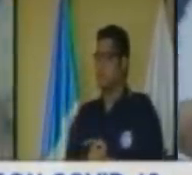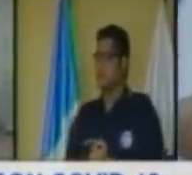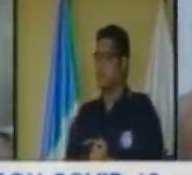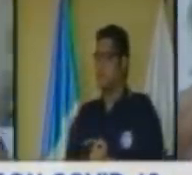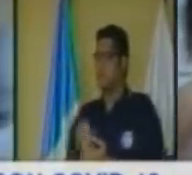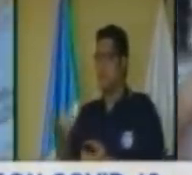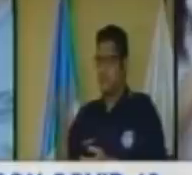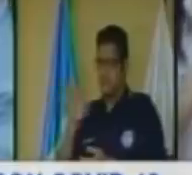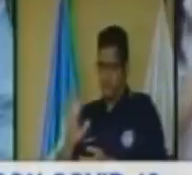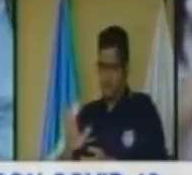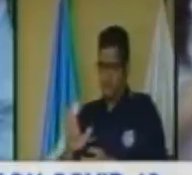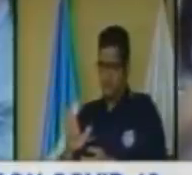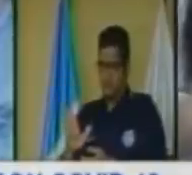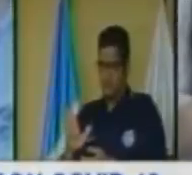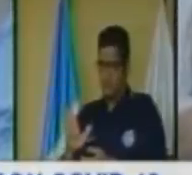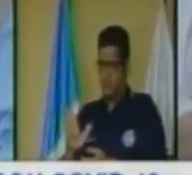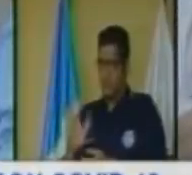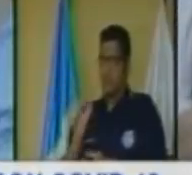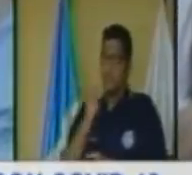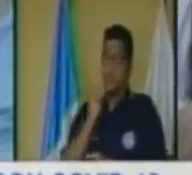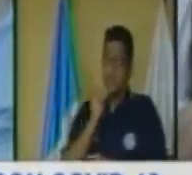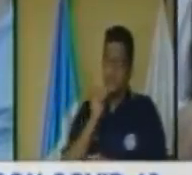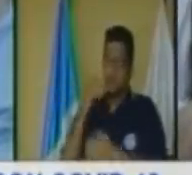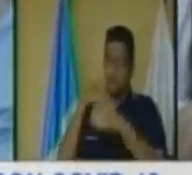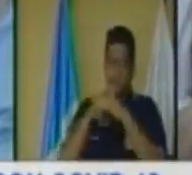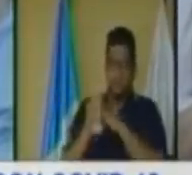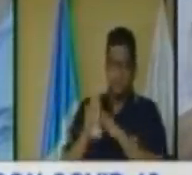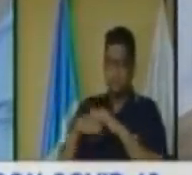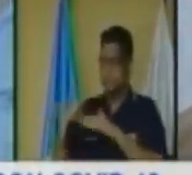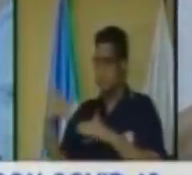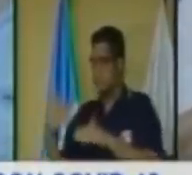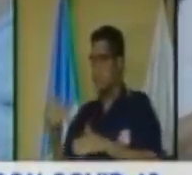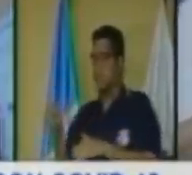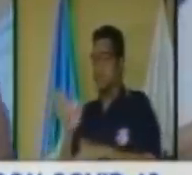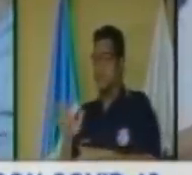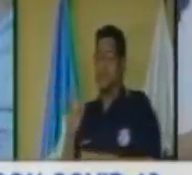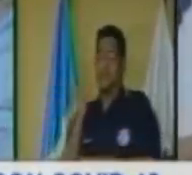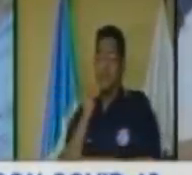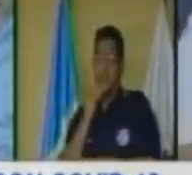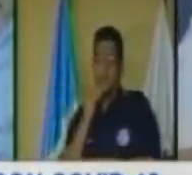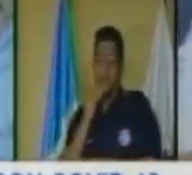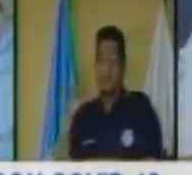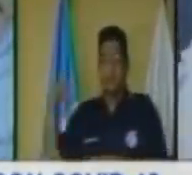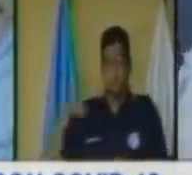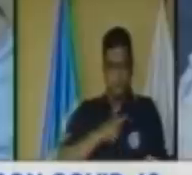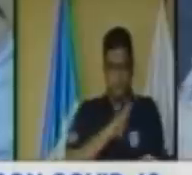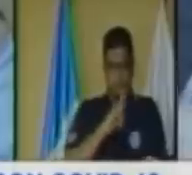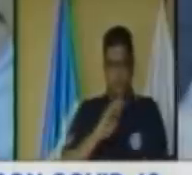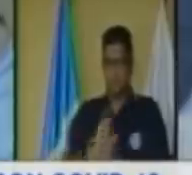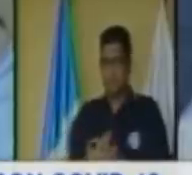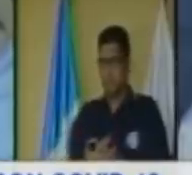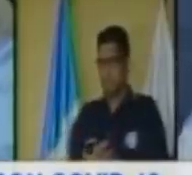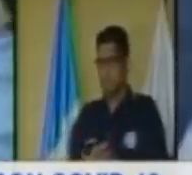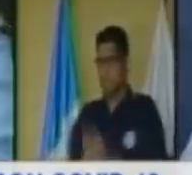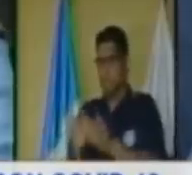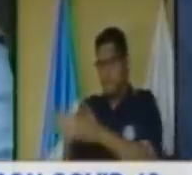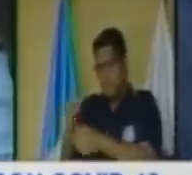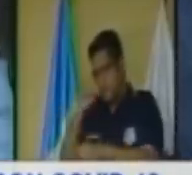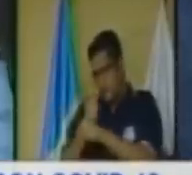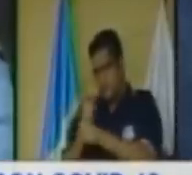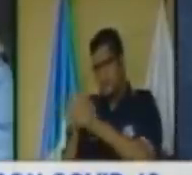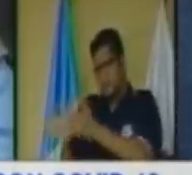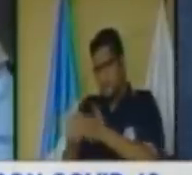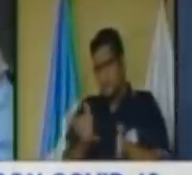al director de Aeronáutica Civil, así tienen todos ustedes las preguntas para cada uno de ellos, si no nos